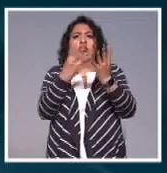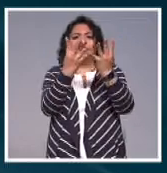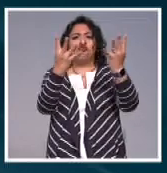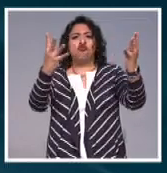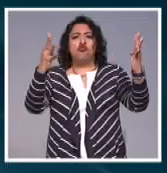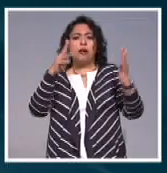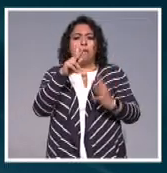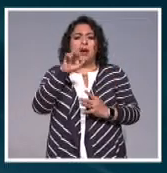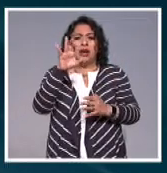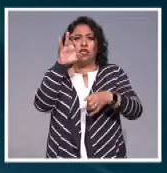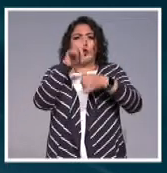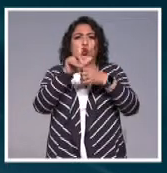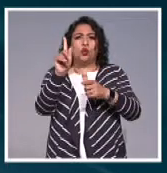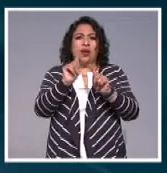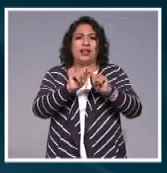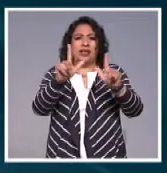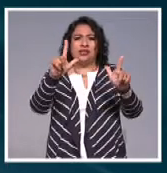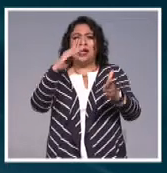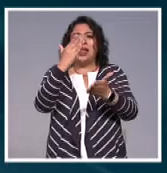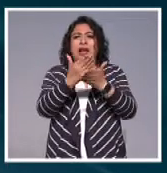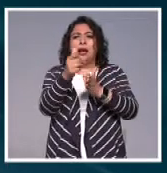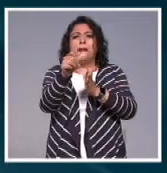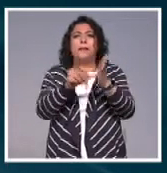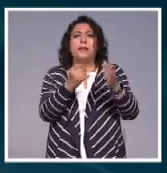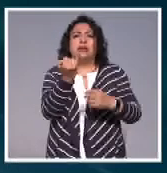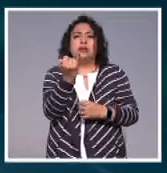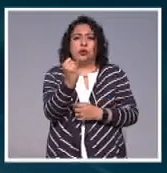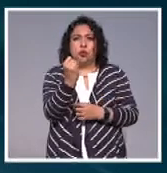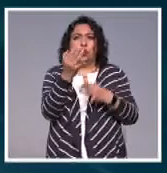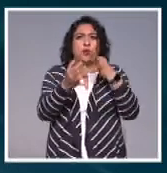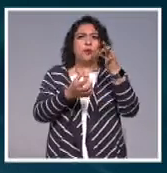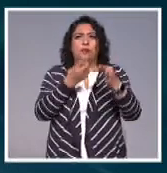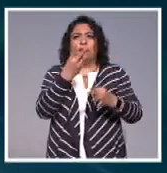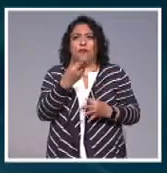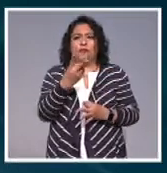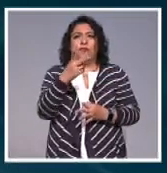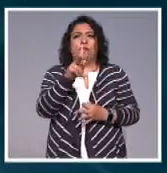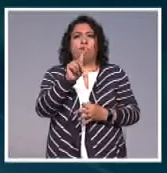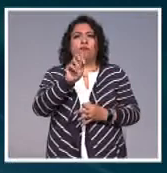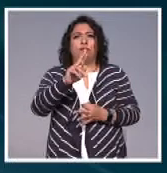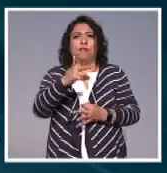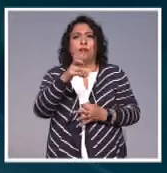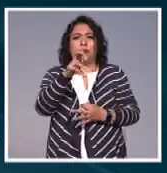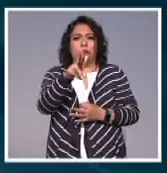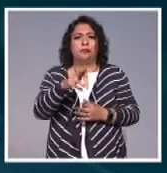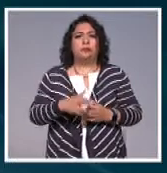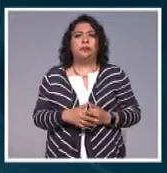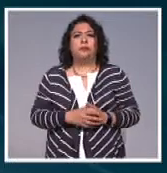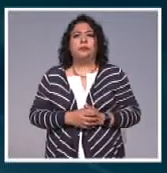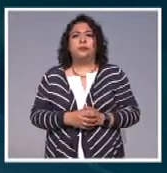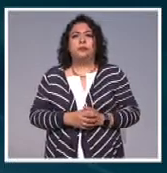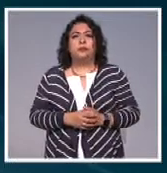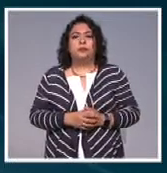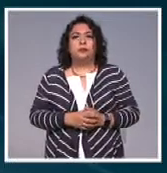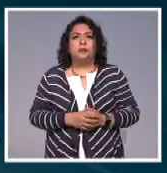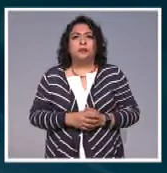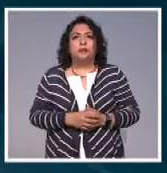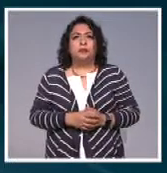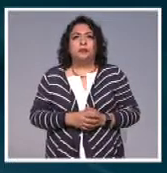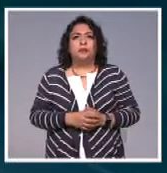del Palacio de Cultura de Tlaxcala hasta el mes de junio. Noticias 22, Víctor Gaspar.